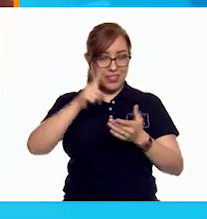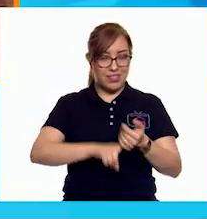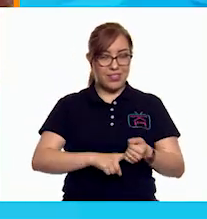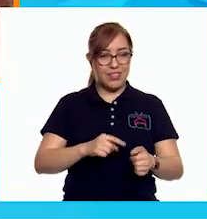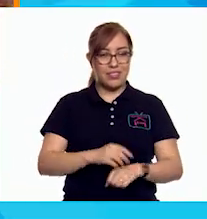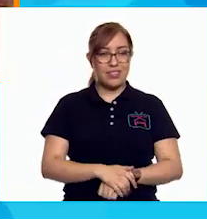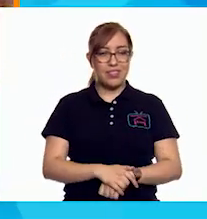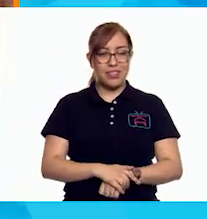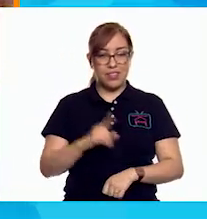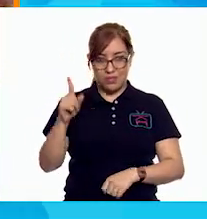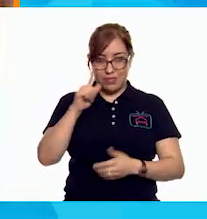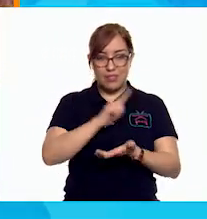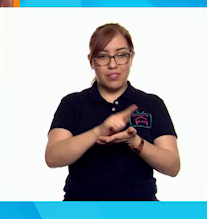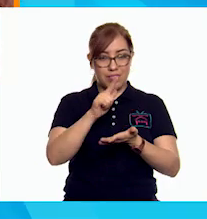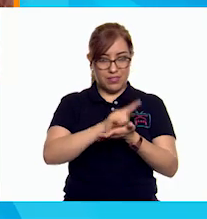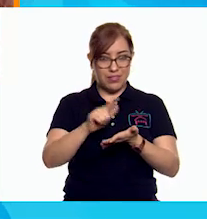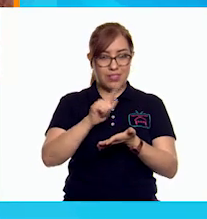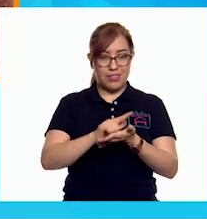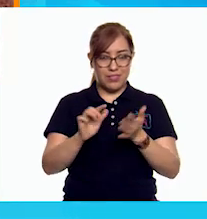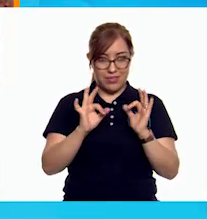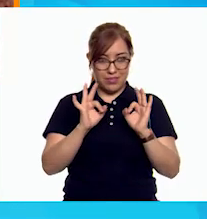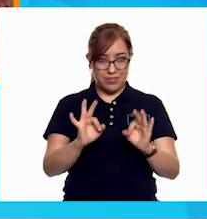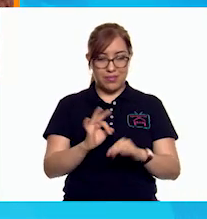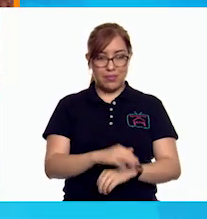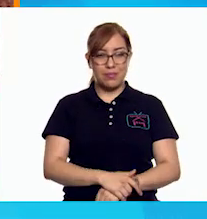Sí, limpiando, Miguel. A pasar.